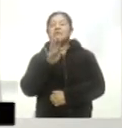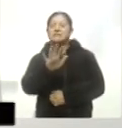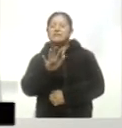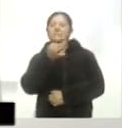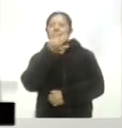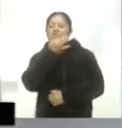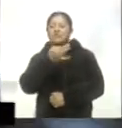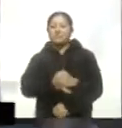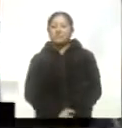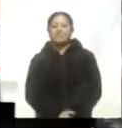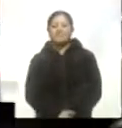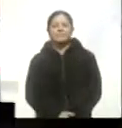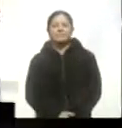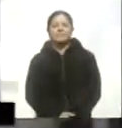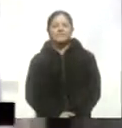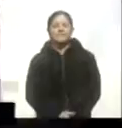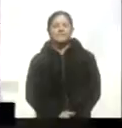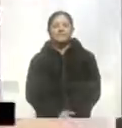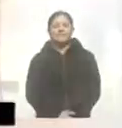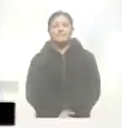minutos.